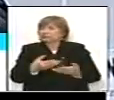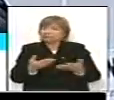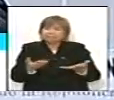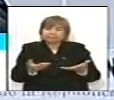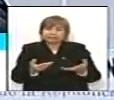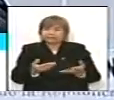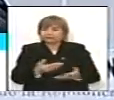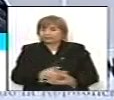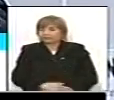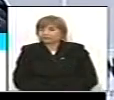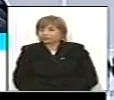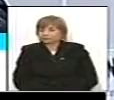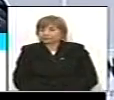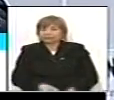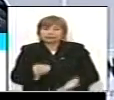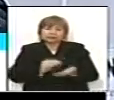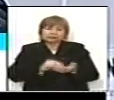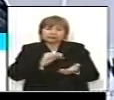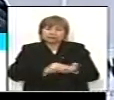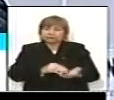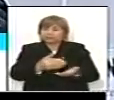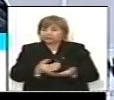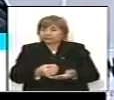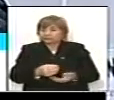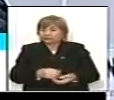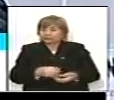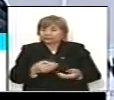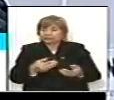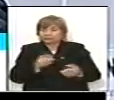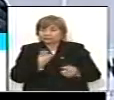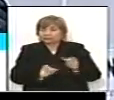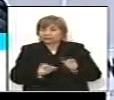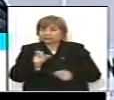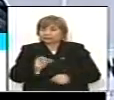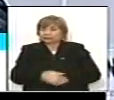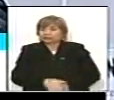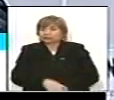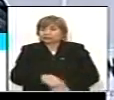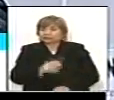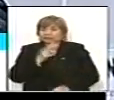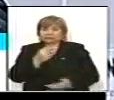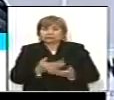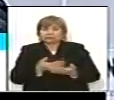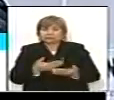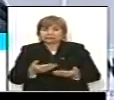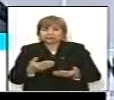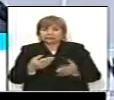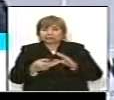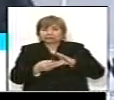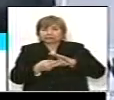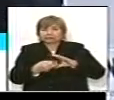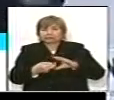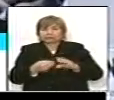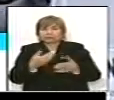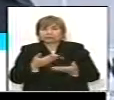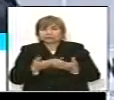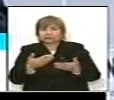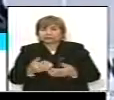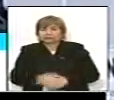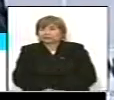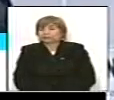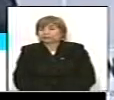ministerio, más del 80% de los pequeños mineros y mineros artesanales no son titulares de concesiones mineras, que obviamente